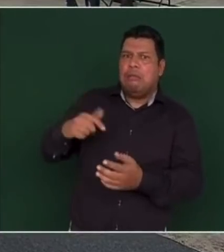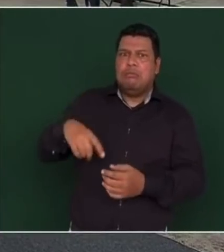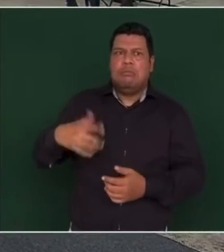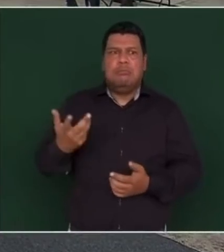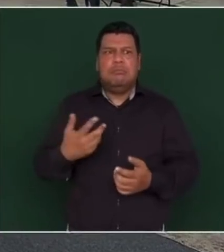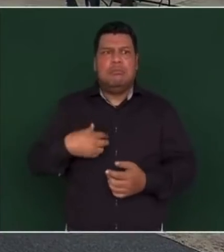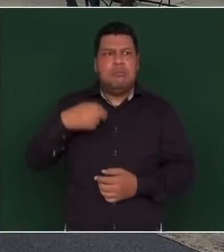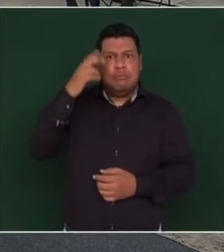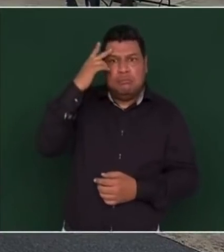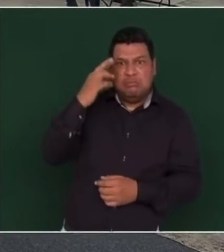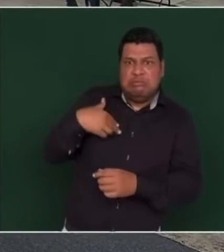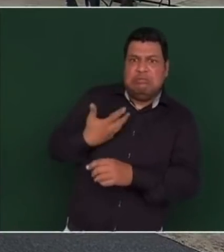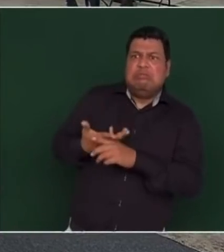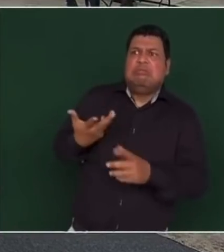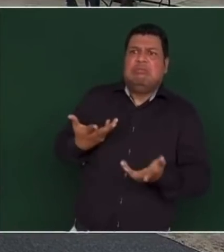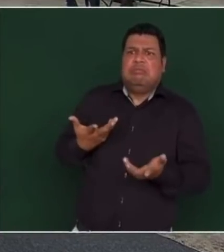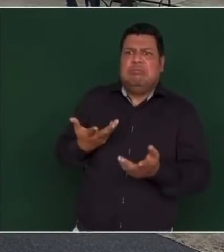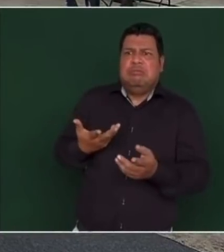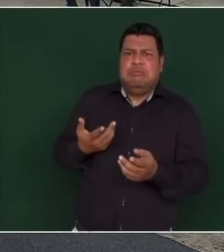porfiriato.